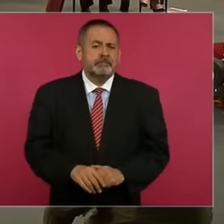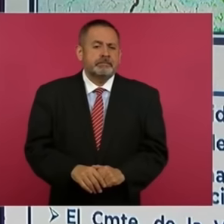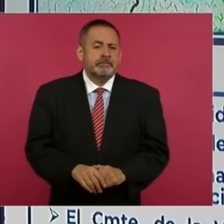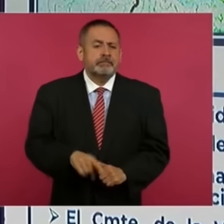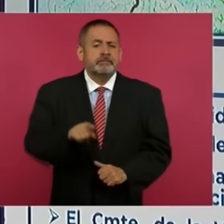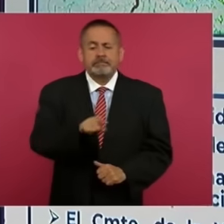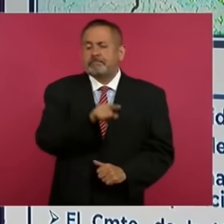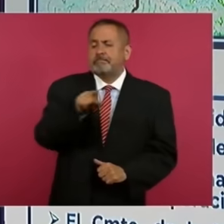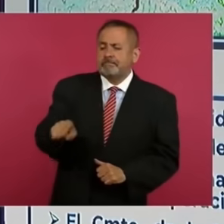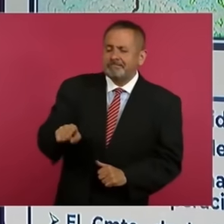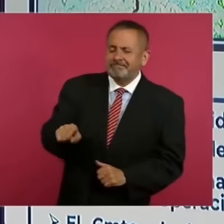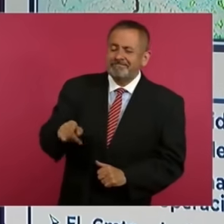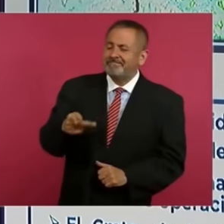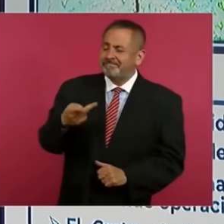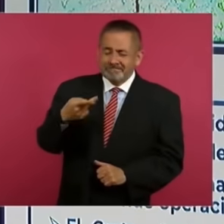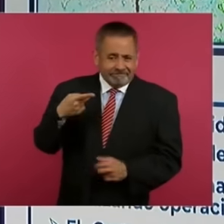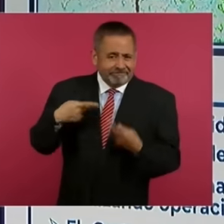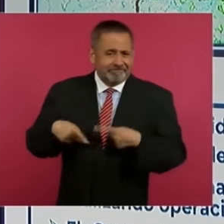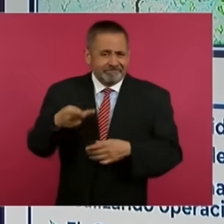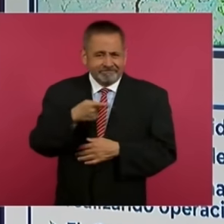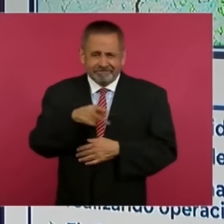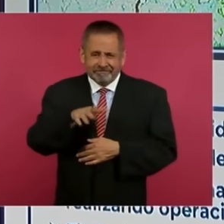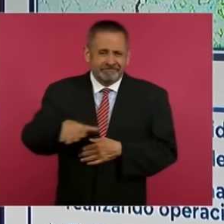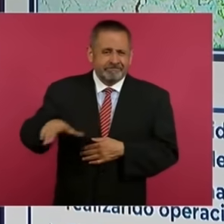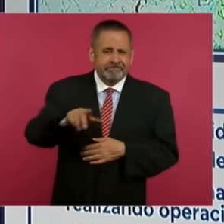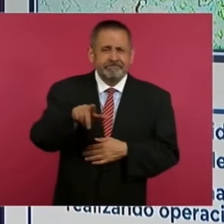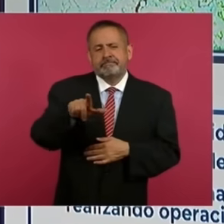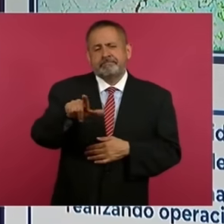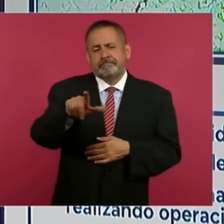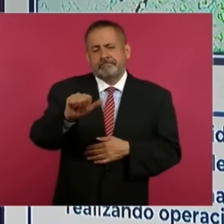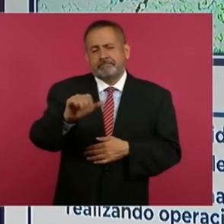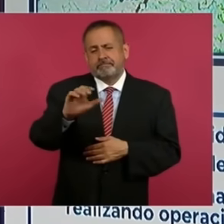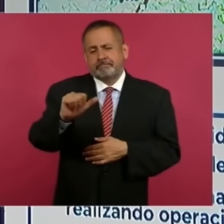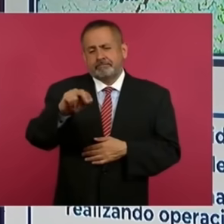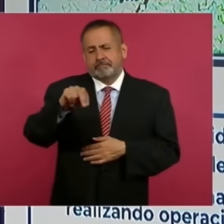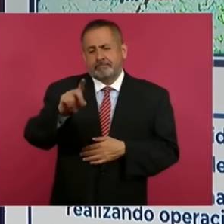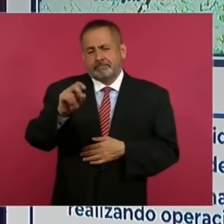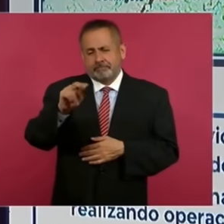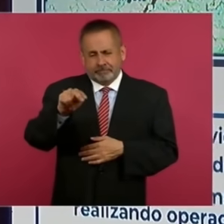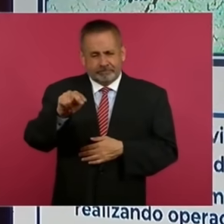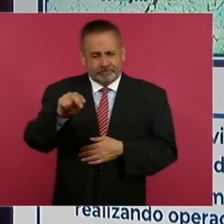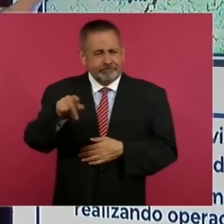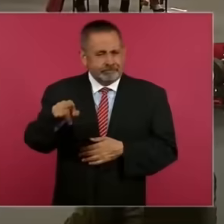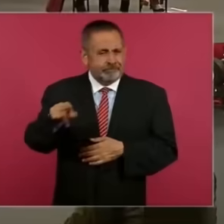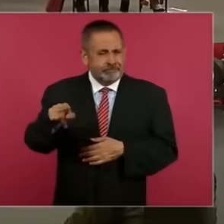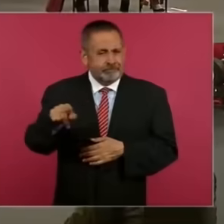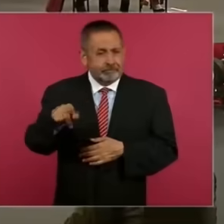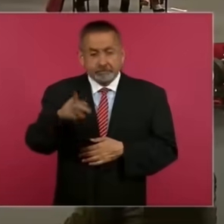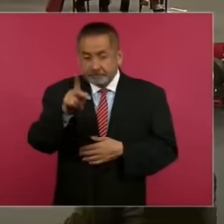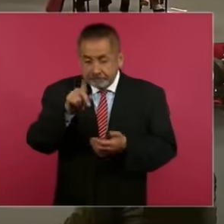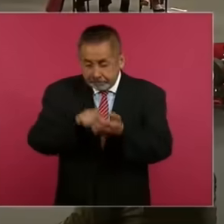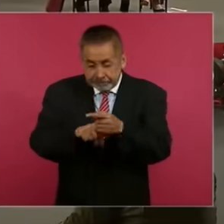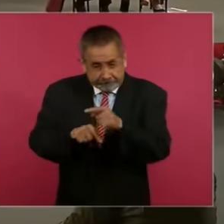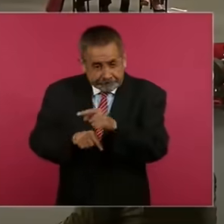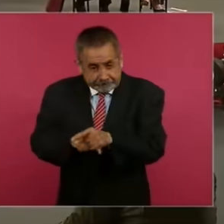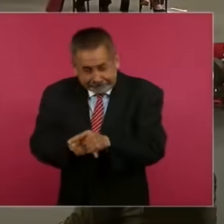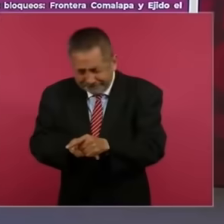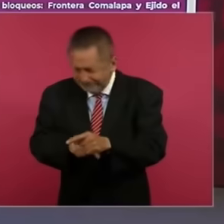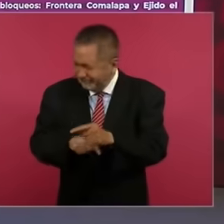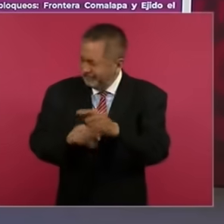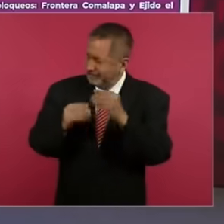y se conoce la pobreza de la Lacandona en Chiapas, pero la pobreza que hay